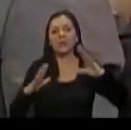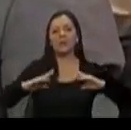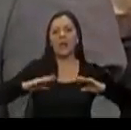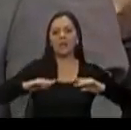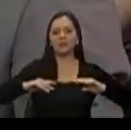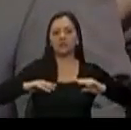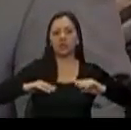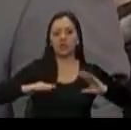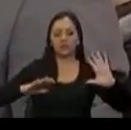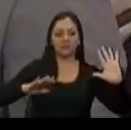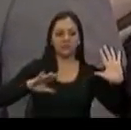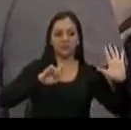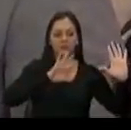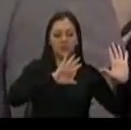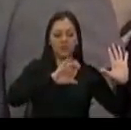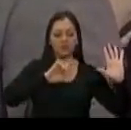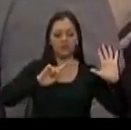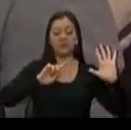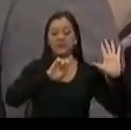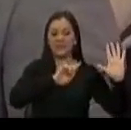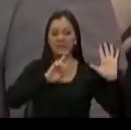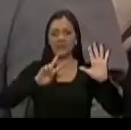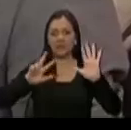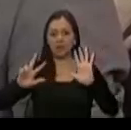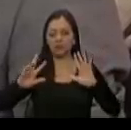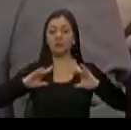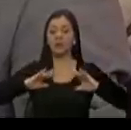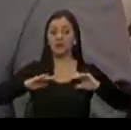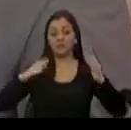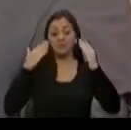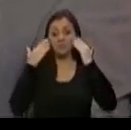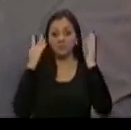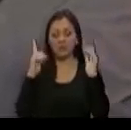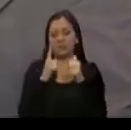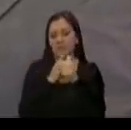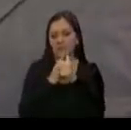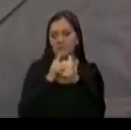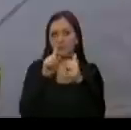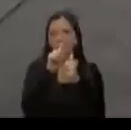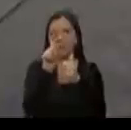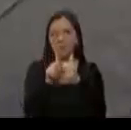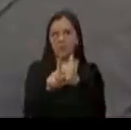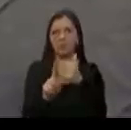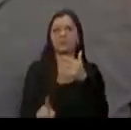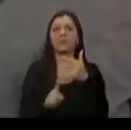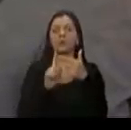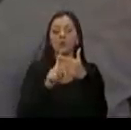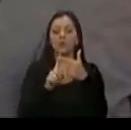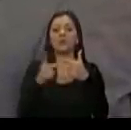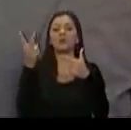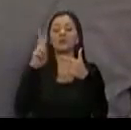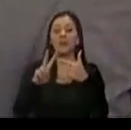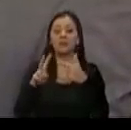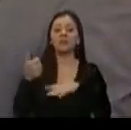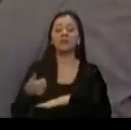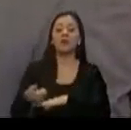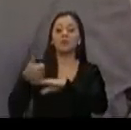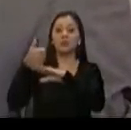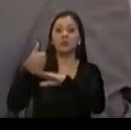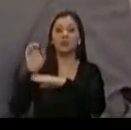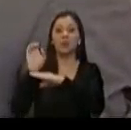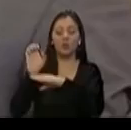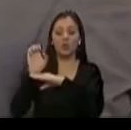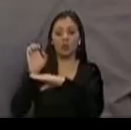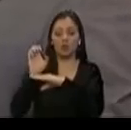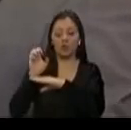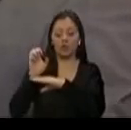Eso en primera instancia. Y en segunda instancia, conocemos que también hay una iniciativa de la Conferencia Episcopal para que los ciudadanos